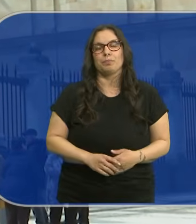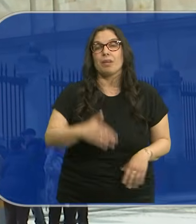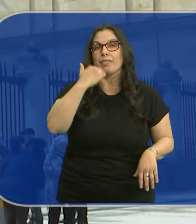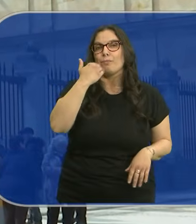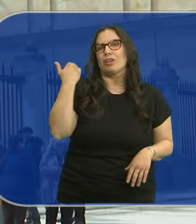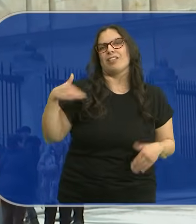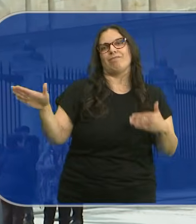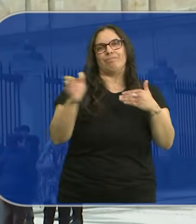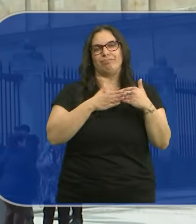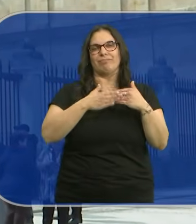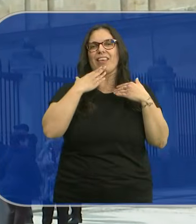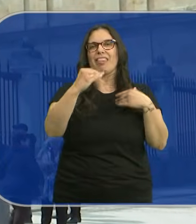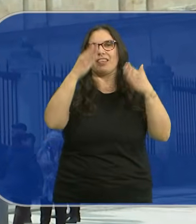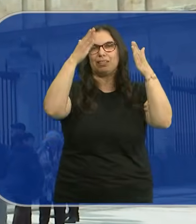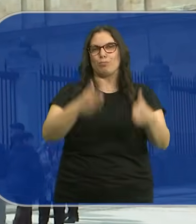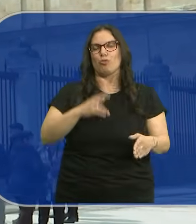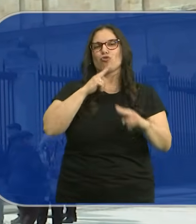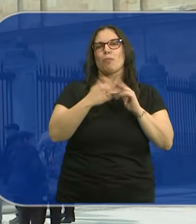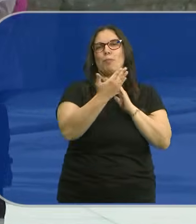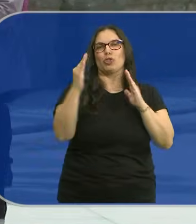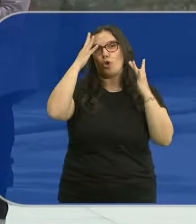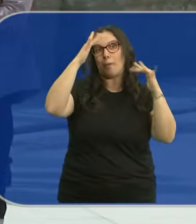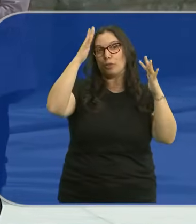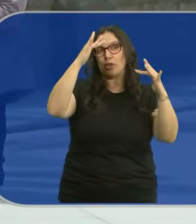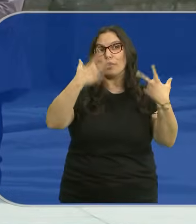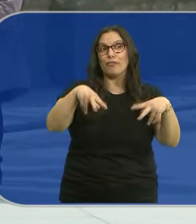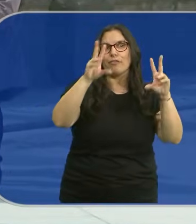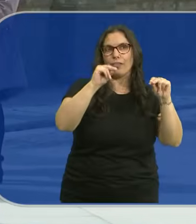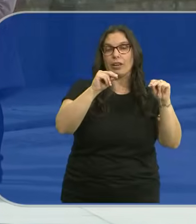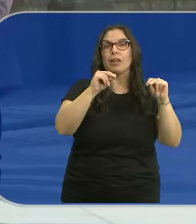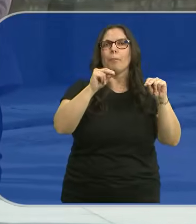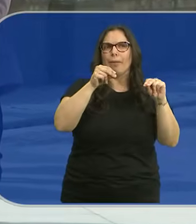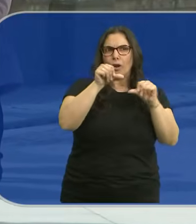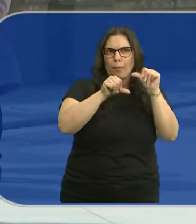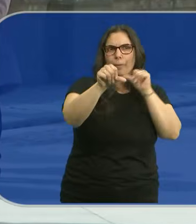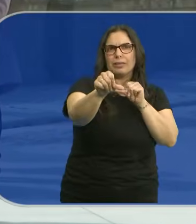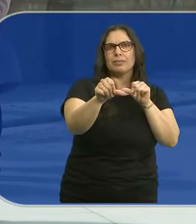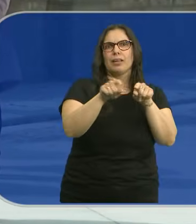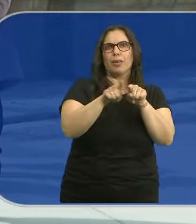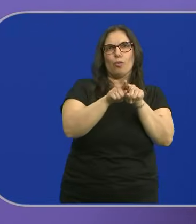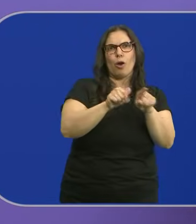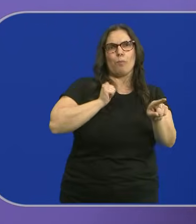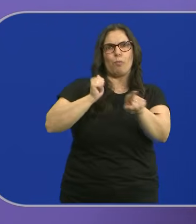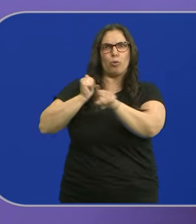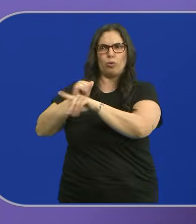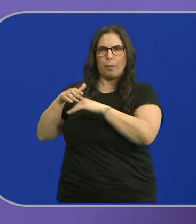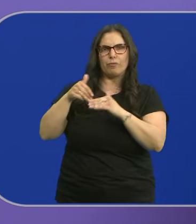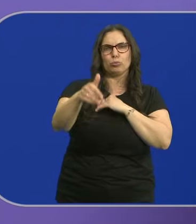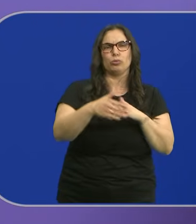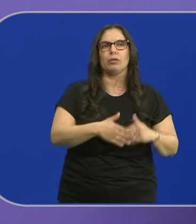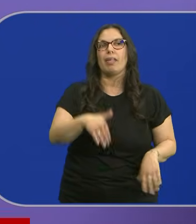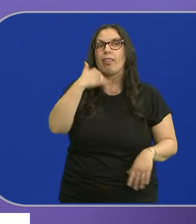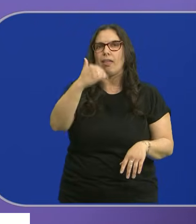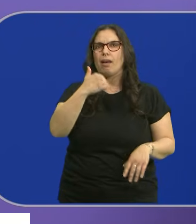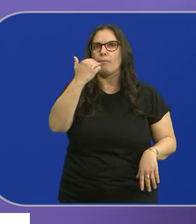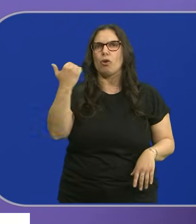Zamora dice adiós a las edades del hombre. Esperanza cierra sus puertas, pero abre otras muchas con la vista clavada en el futuro. Zamora no